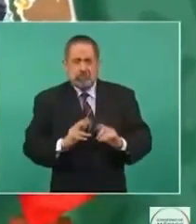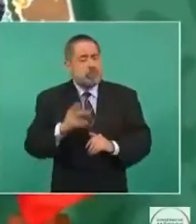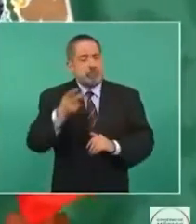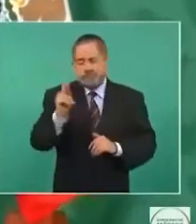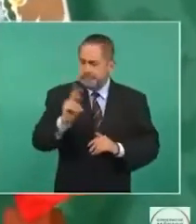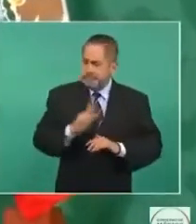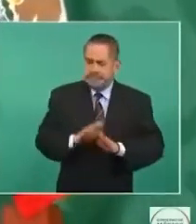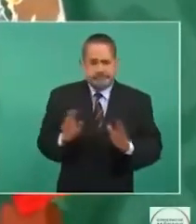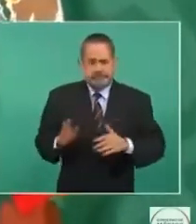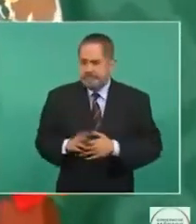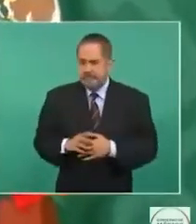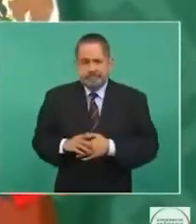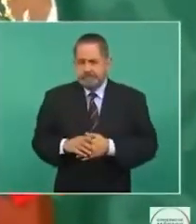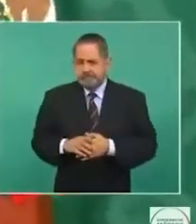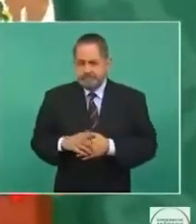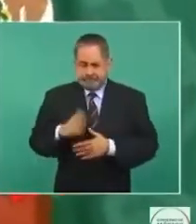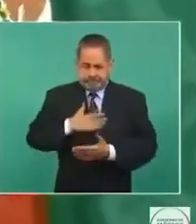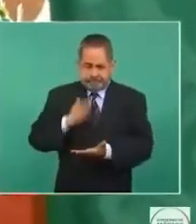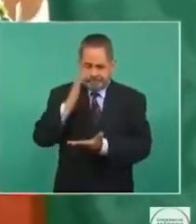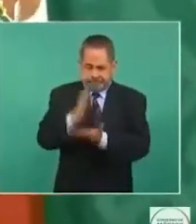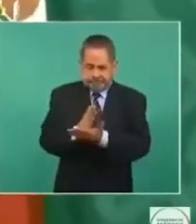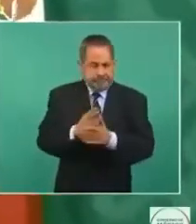pero nosotros no llegamos aquí